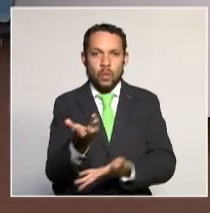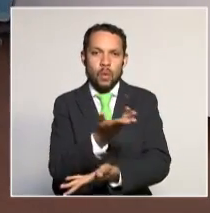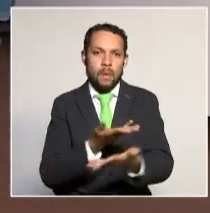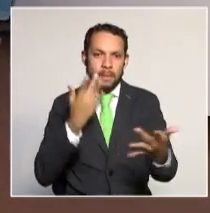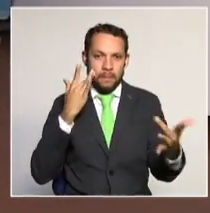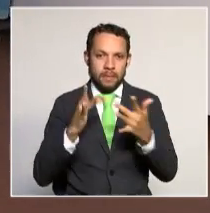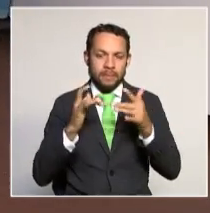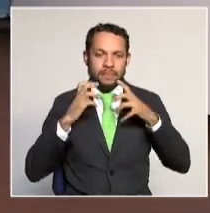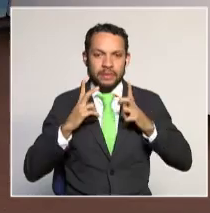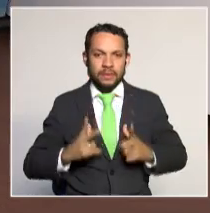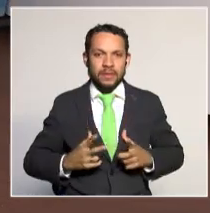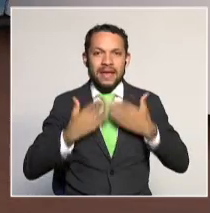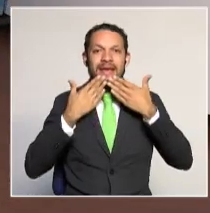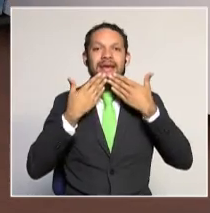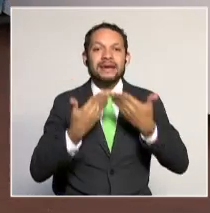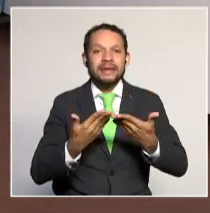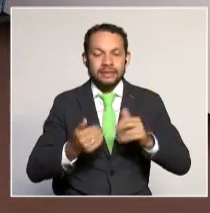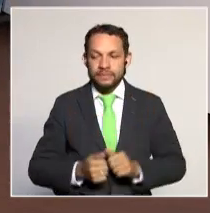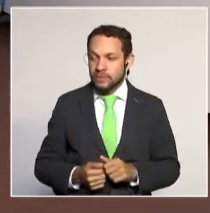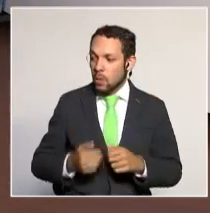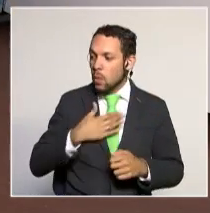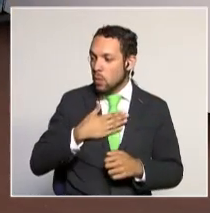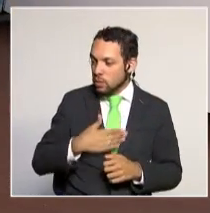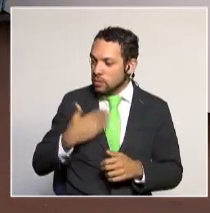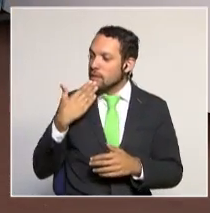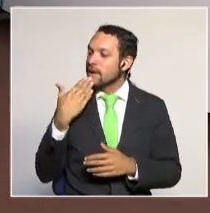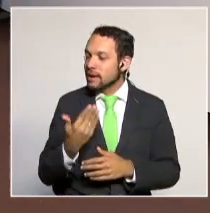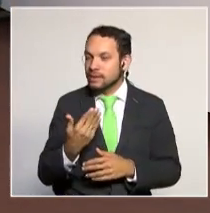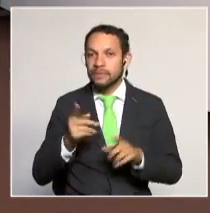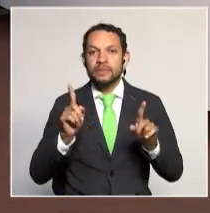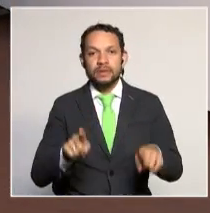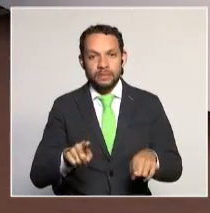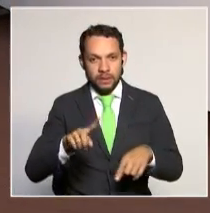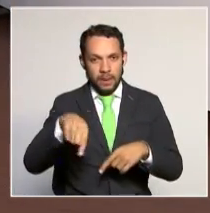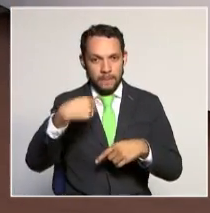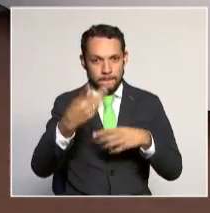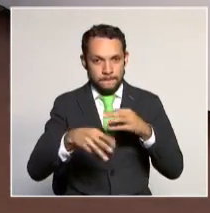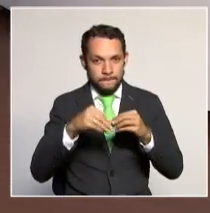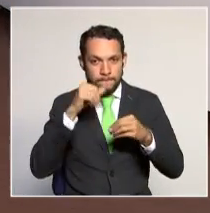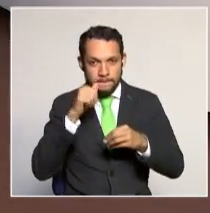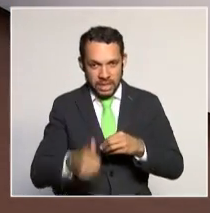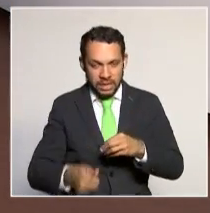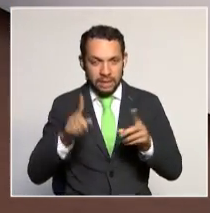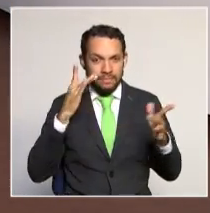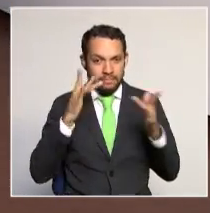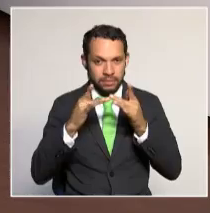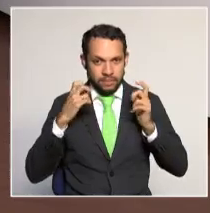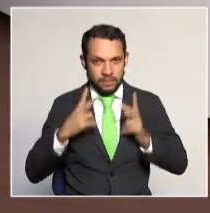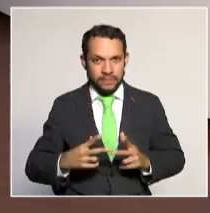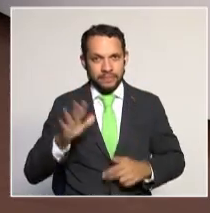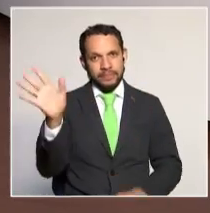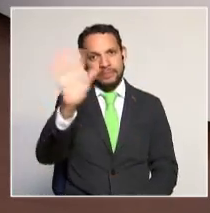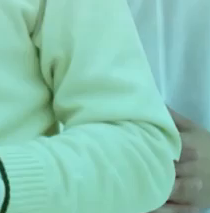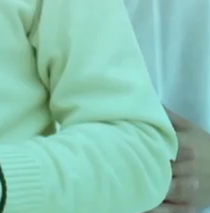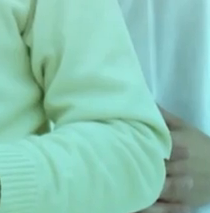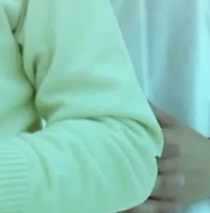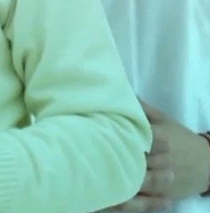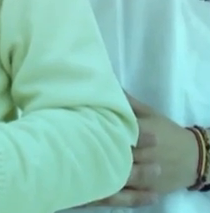nosotros este espacio. Muchas gracias por estar con nosotros. Muchas gracias a ustedes. Y a todos ustedes los esperamos en una nueva edición de Conexión Vital. Felicidades.